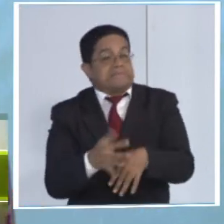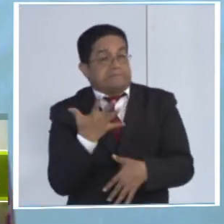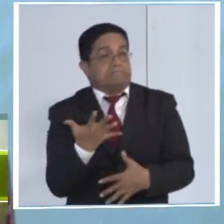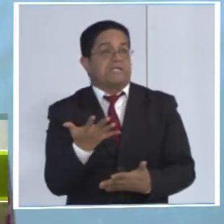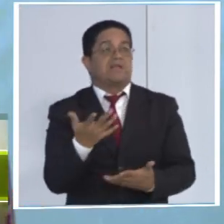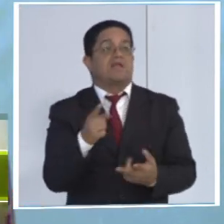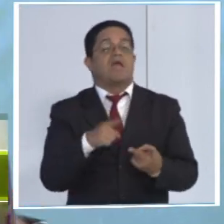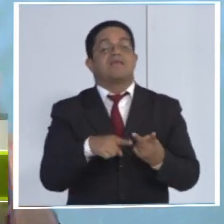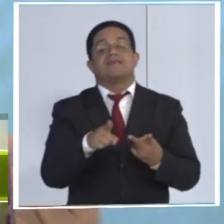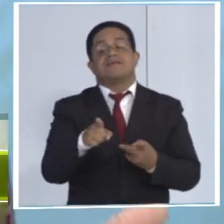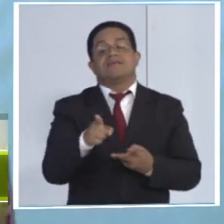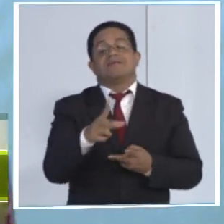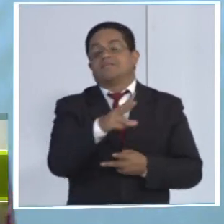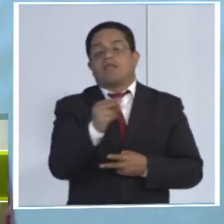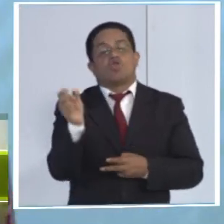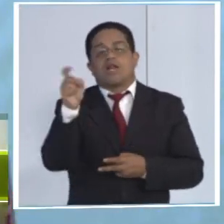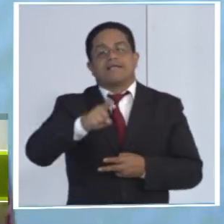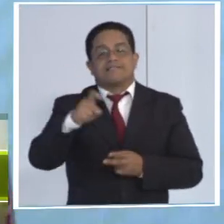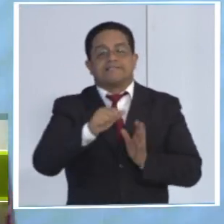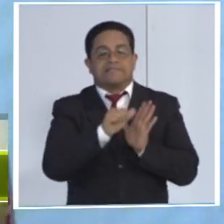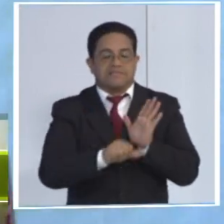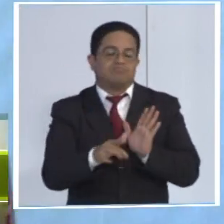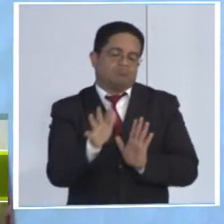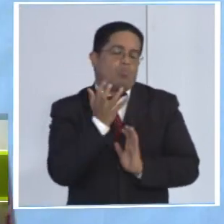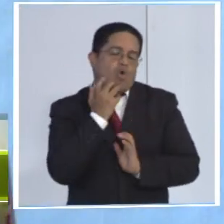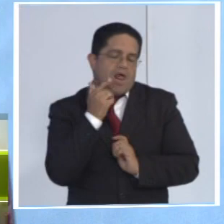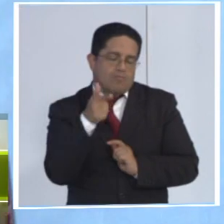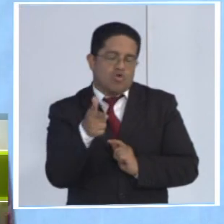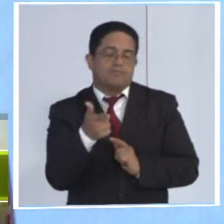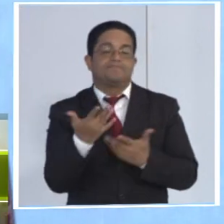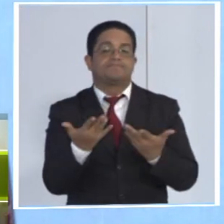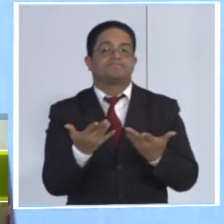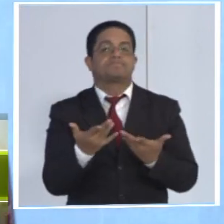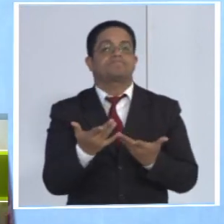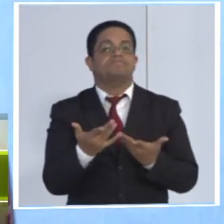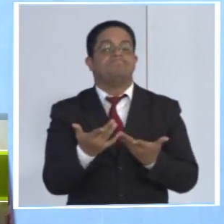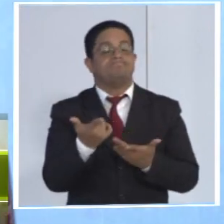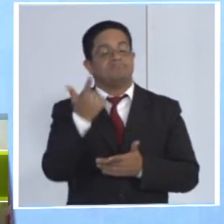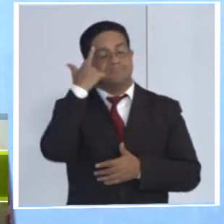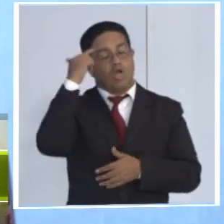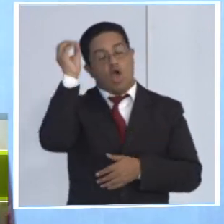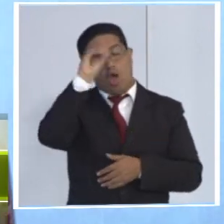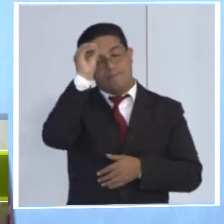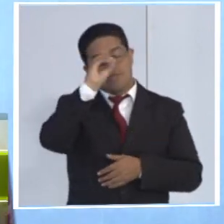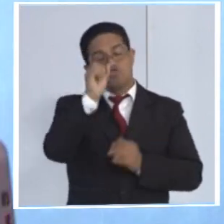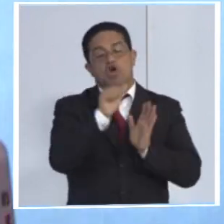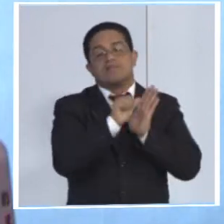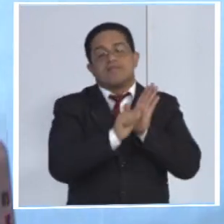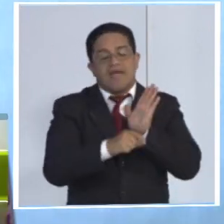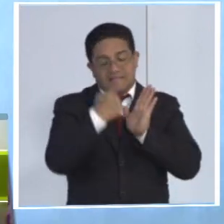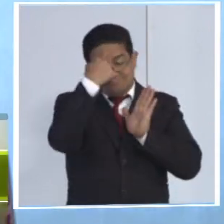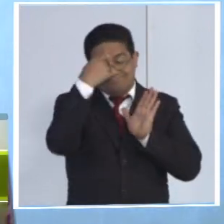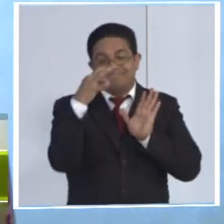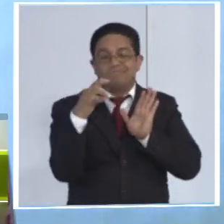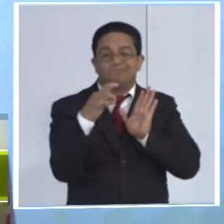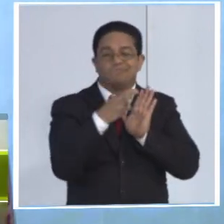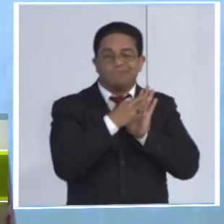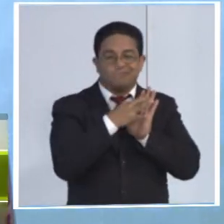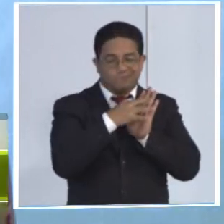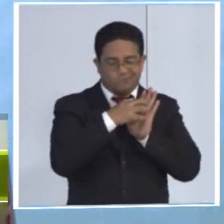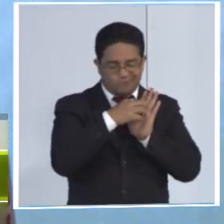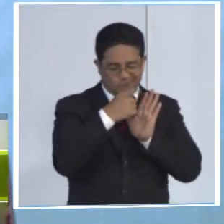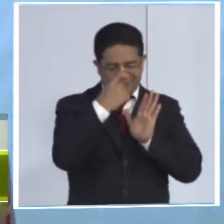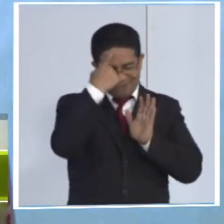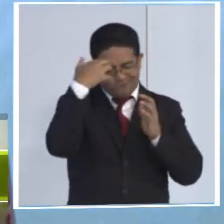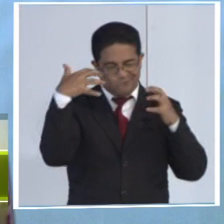paciente quirúrgico o no. Quisiera comentarte, en este caso, los criterios quirúrgicos para el drenaje de un hematoma intraparenquimatoso, en este caso